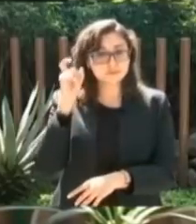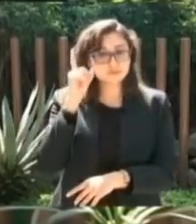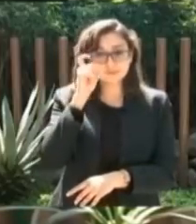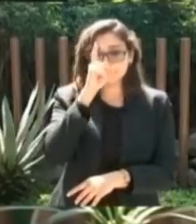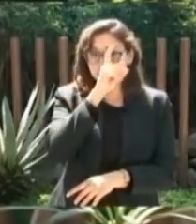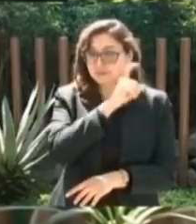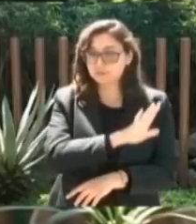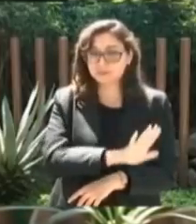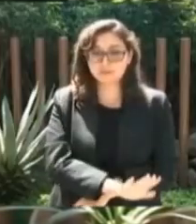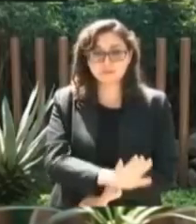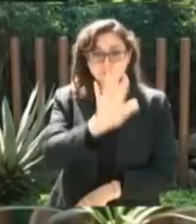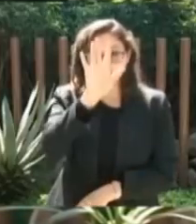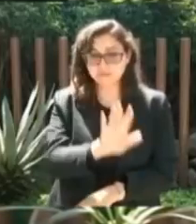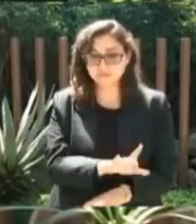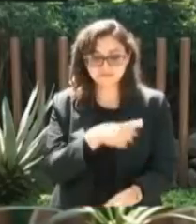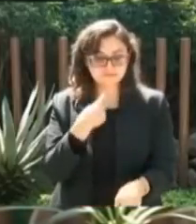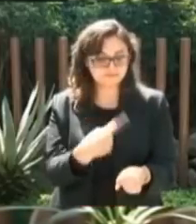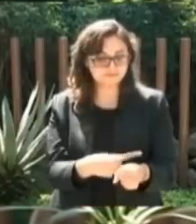enfermedad